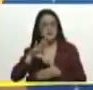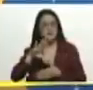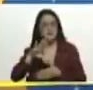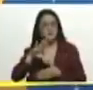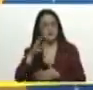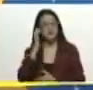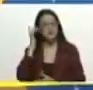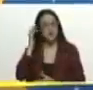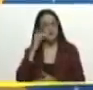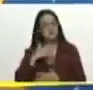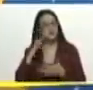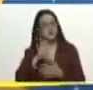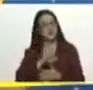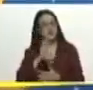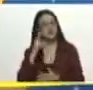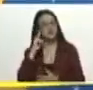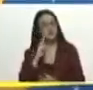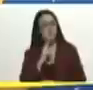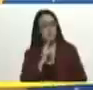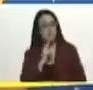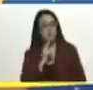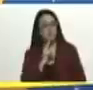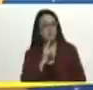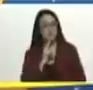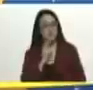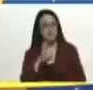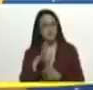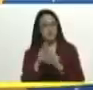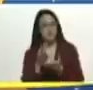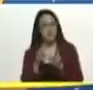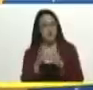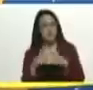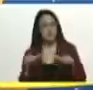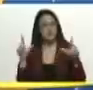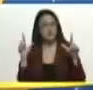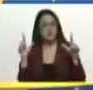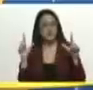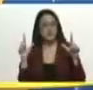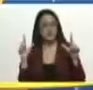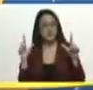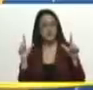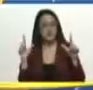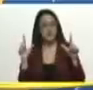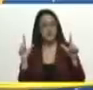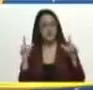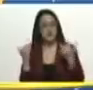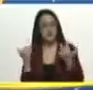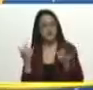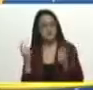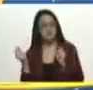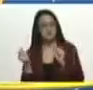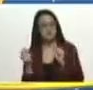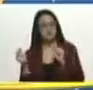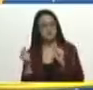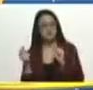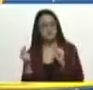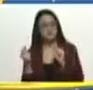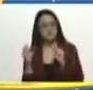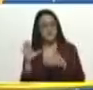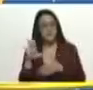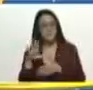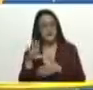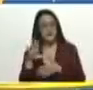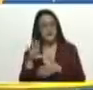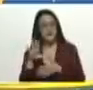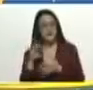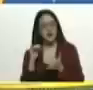El sueño gigante del libertador Simón Bolívar, de los libertadores, que era convertir a nuestra América en un